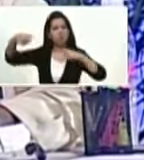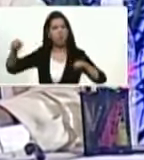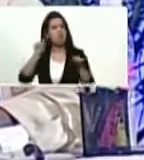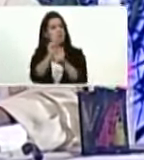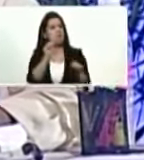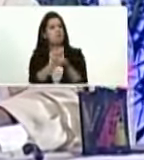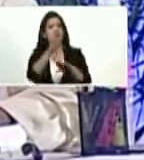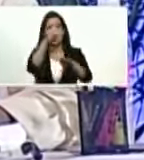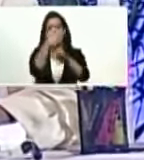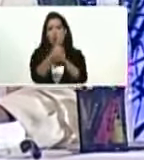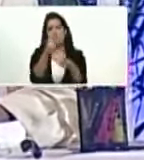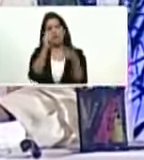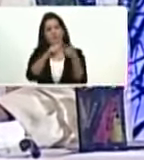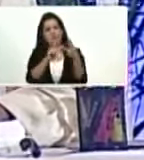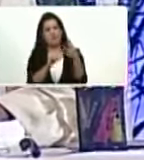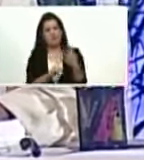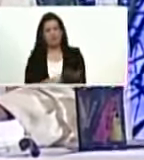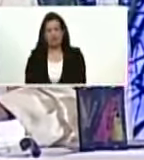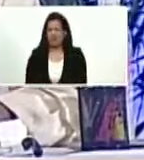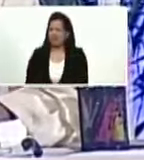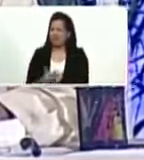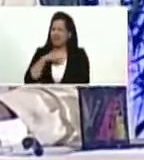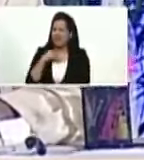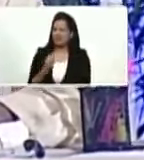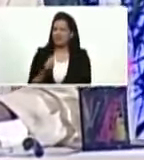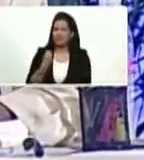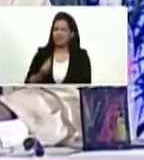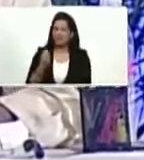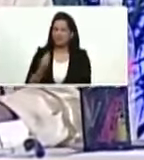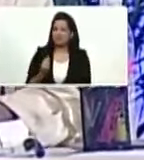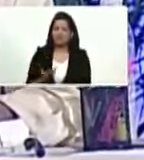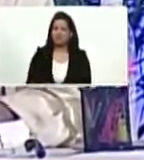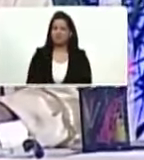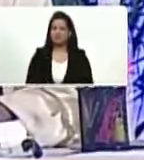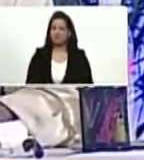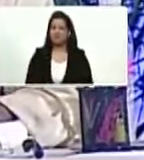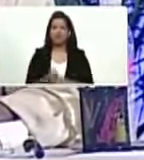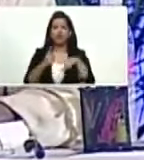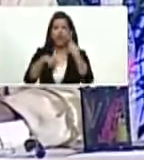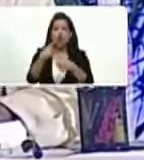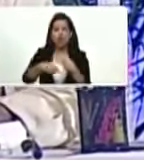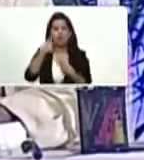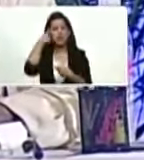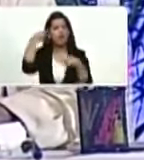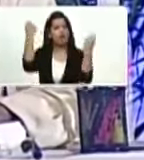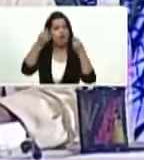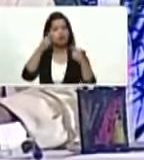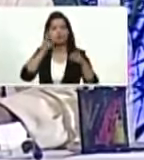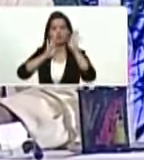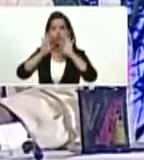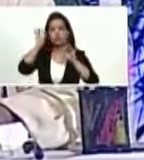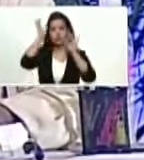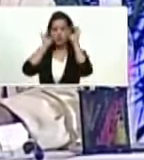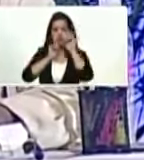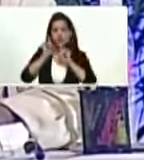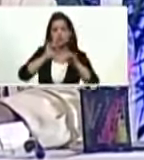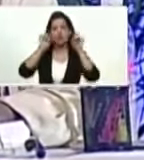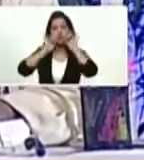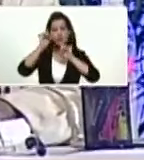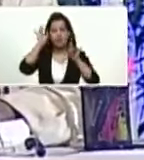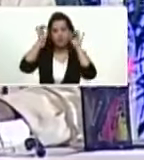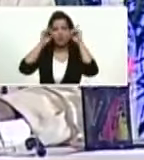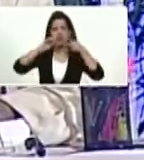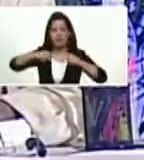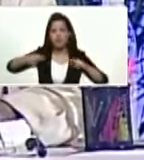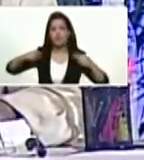cosas que no tienen nombre. Todos los días, una campaña todos los días contra Evo.